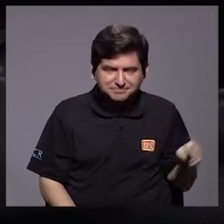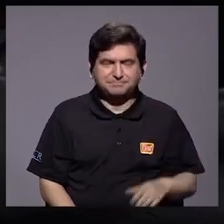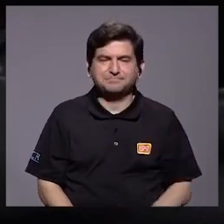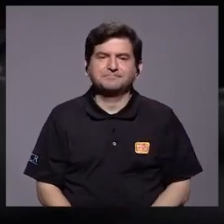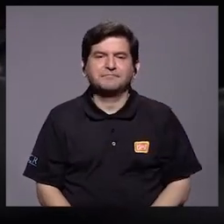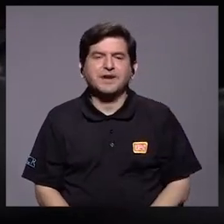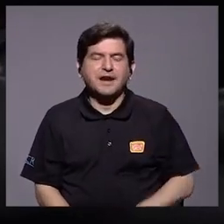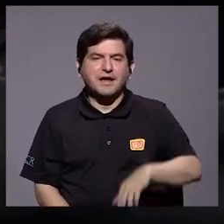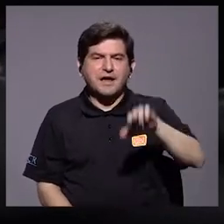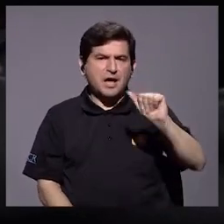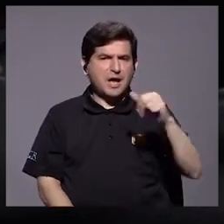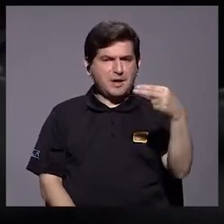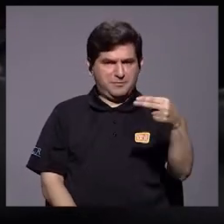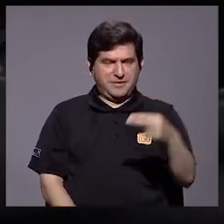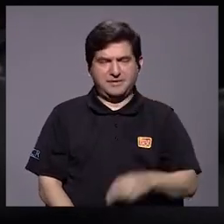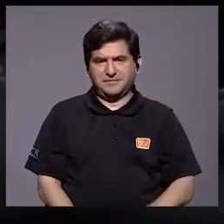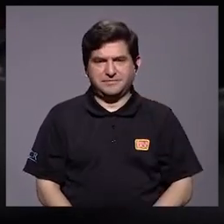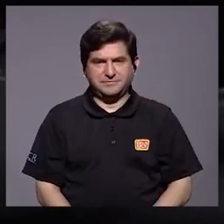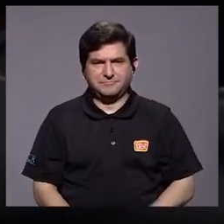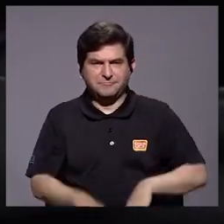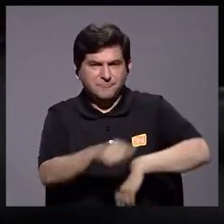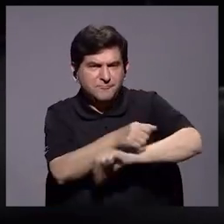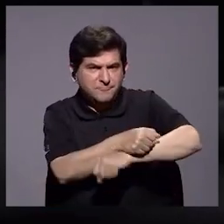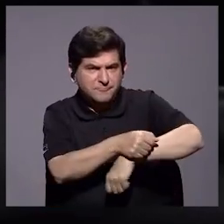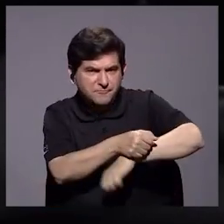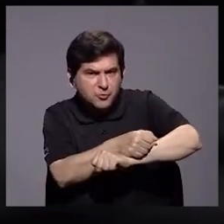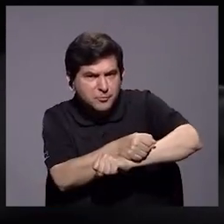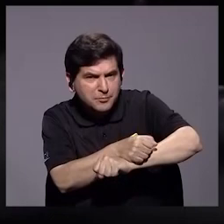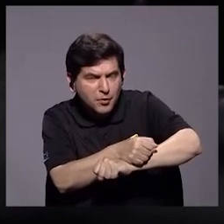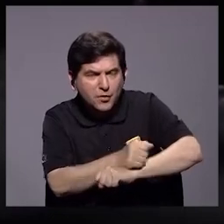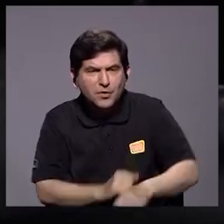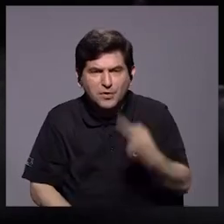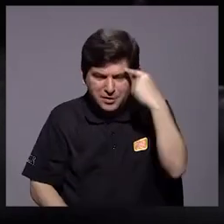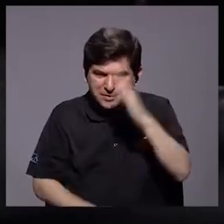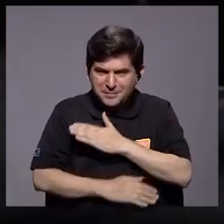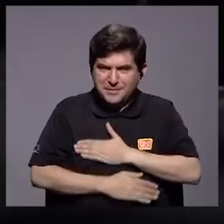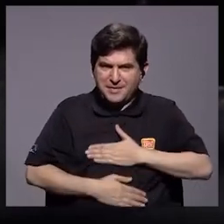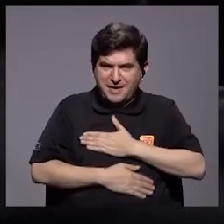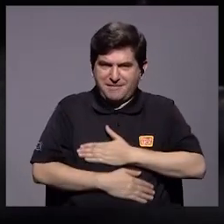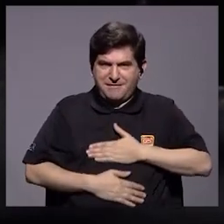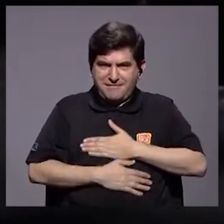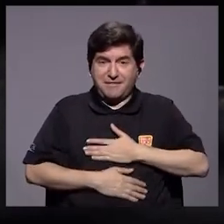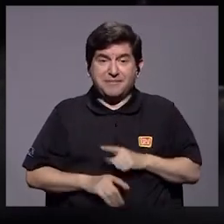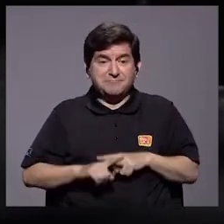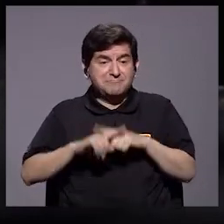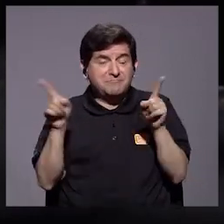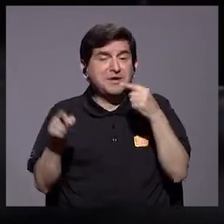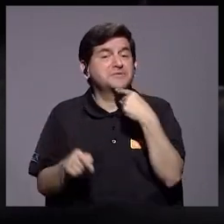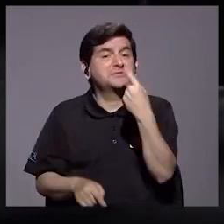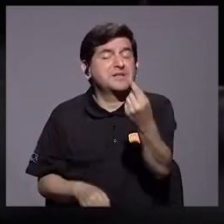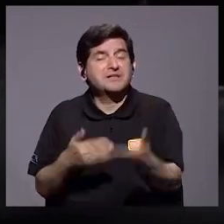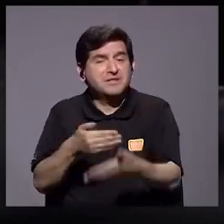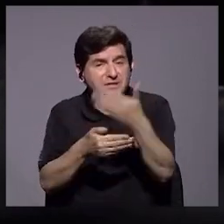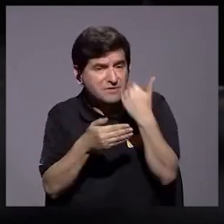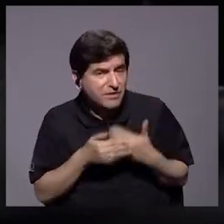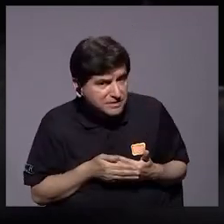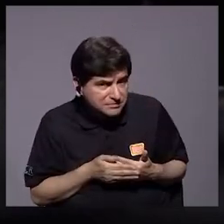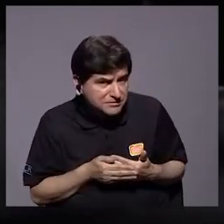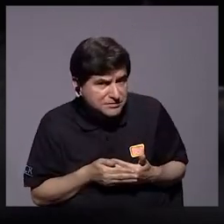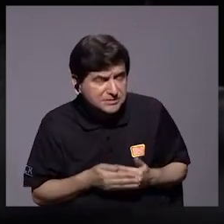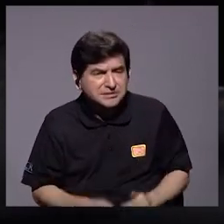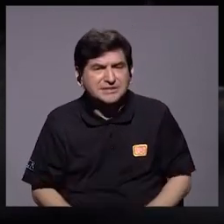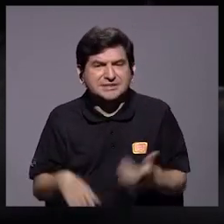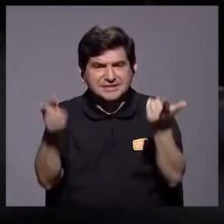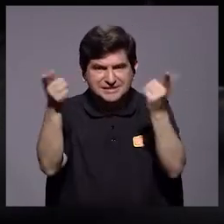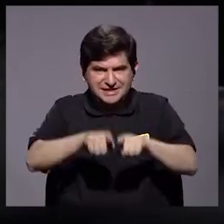que el fútbol es para disfrutarlo pero usted no mencionó en el bloque anterior el caso